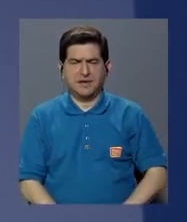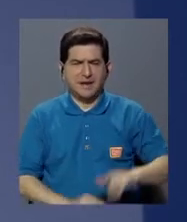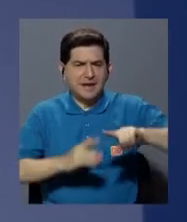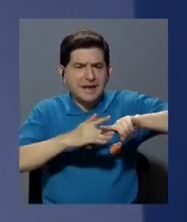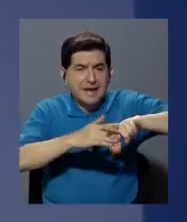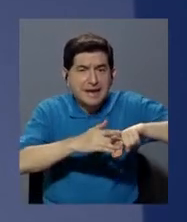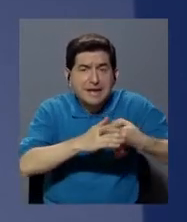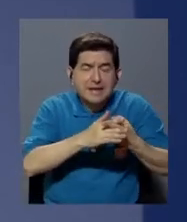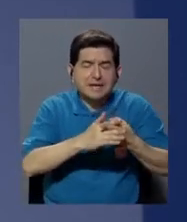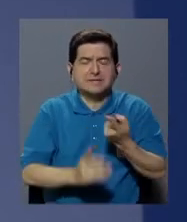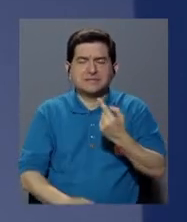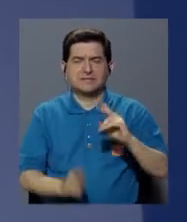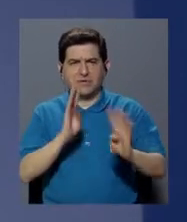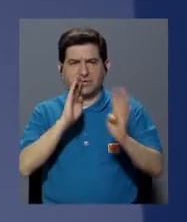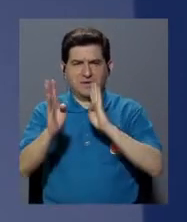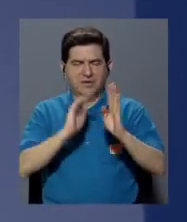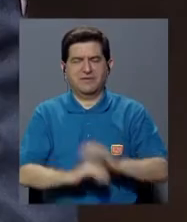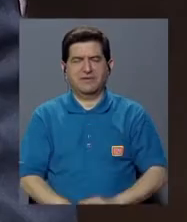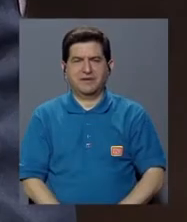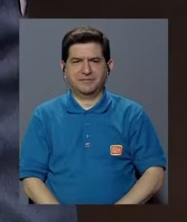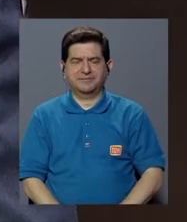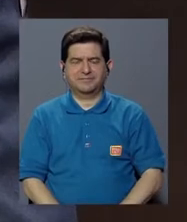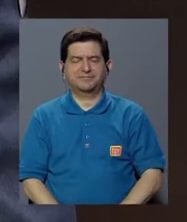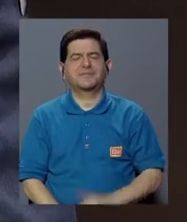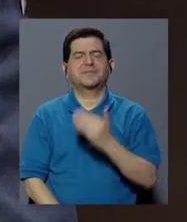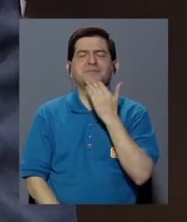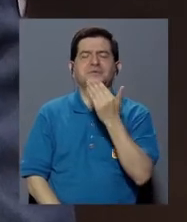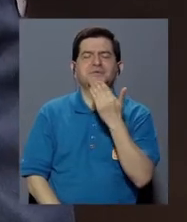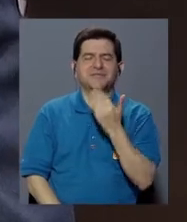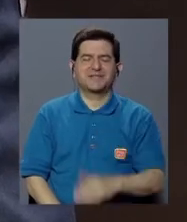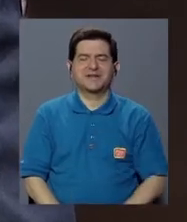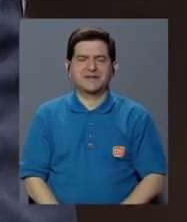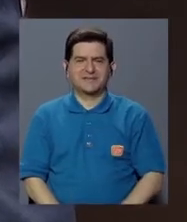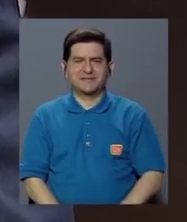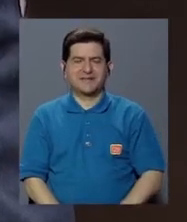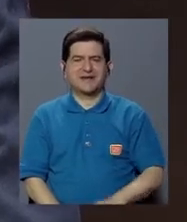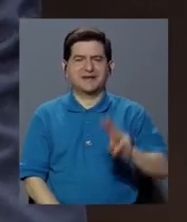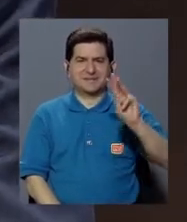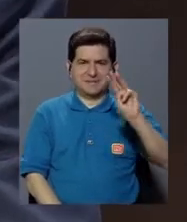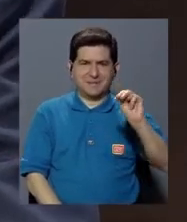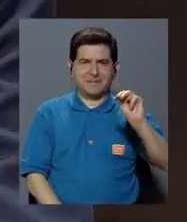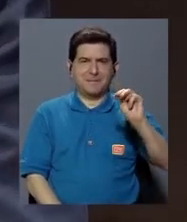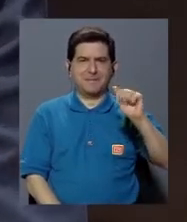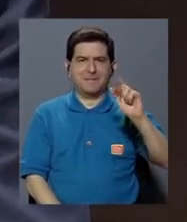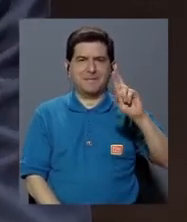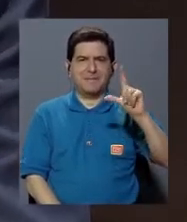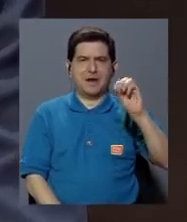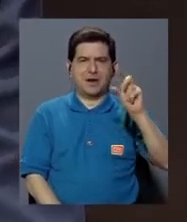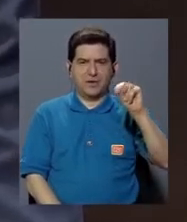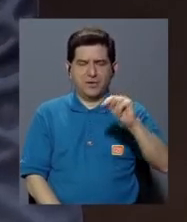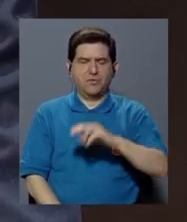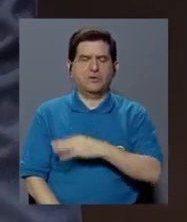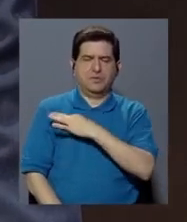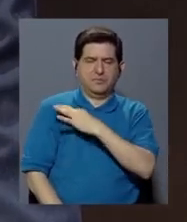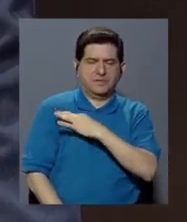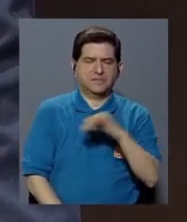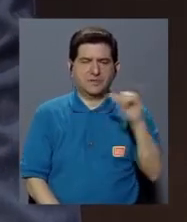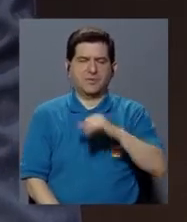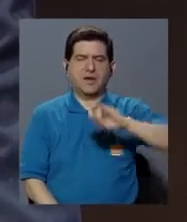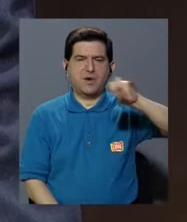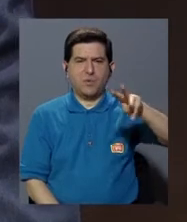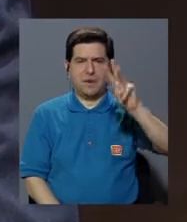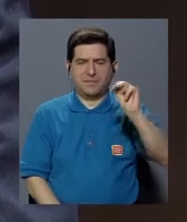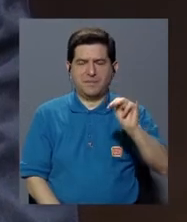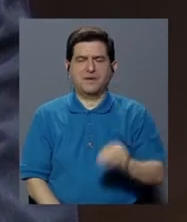del dintel de lo que vamos a plantear. Adelante, don Jorge. Muchas gracias, don Marlon, por la invitación y también a don Juan Manuel por haber aceptado venir